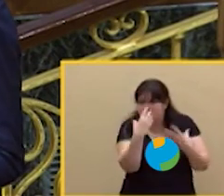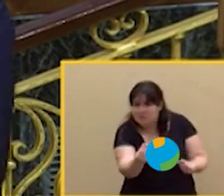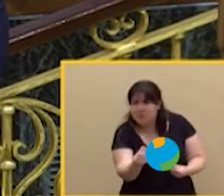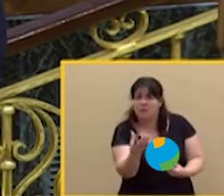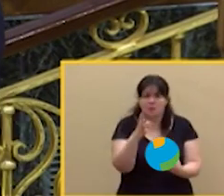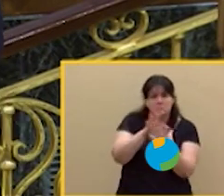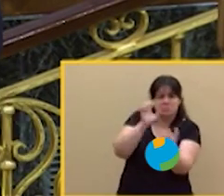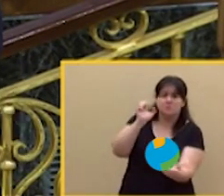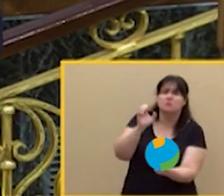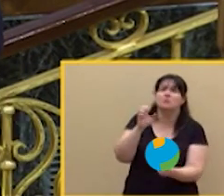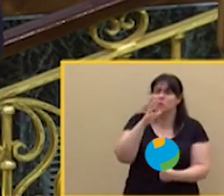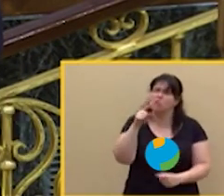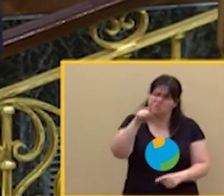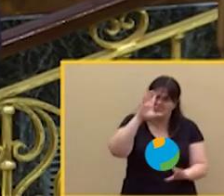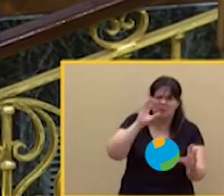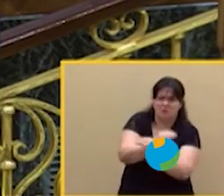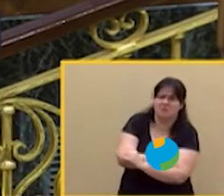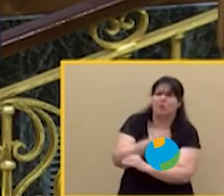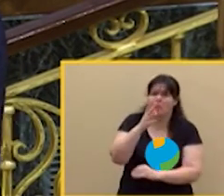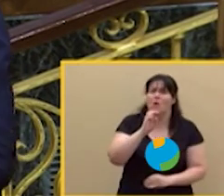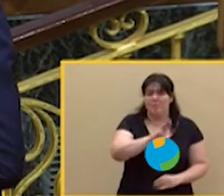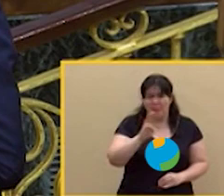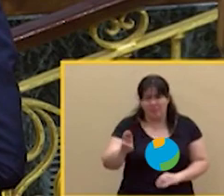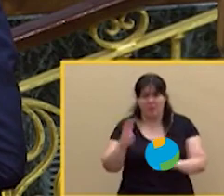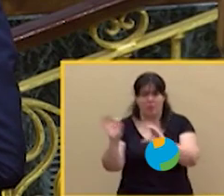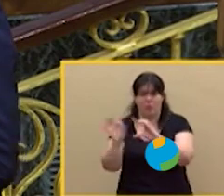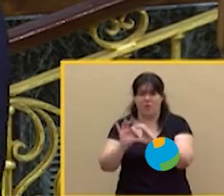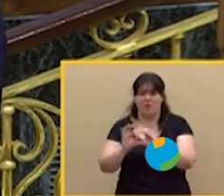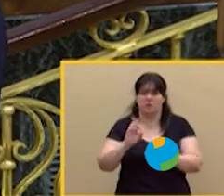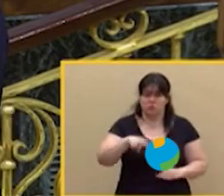discrepo de usted, yo creo que el Partido Popular y Ciudadanos, que son el segundo y el tercer grupo parlamentario, tienen algo que decir.